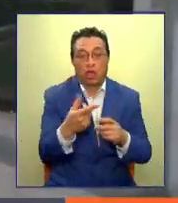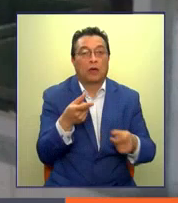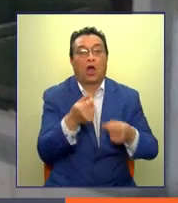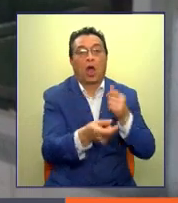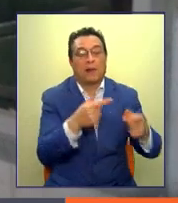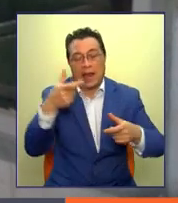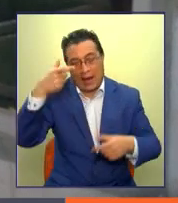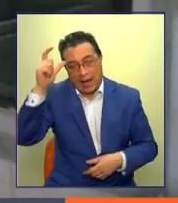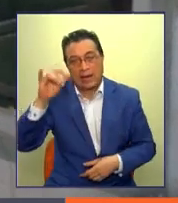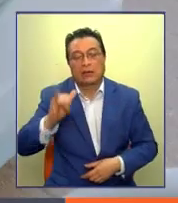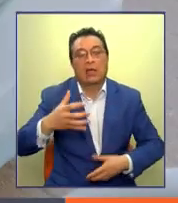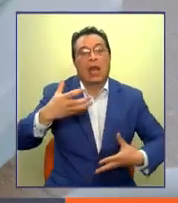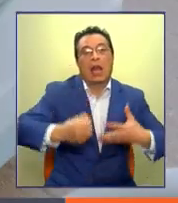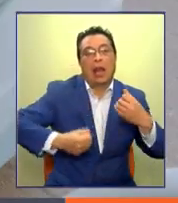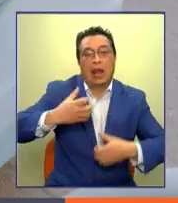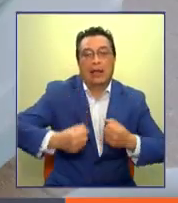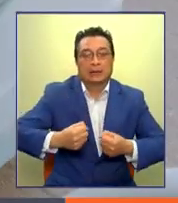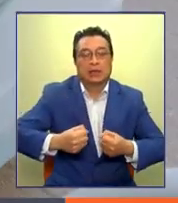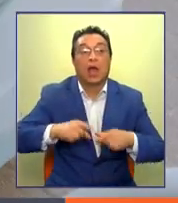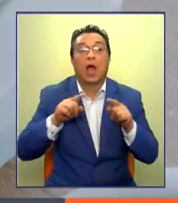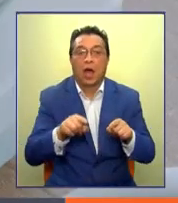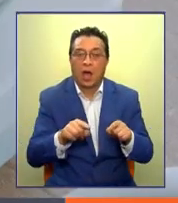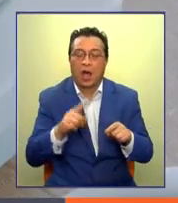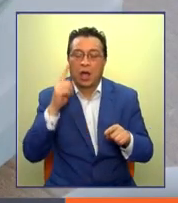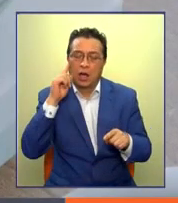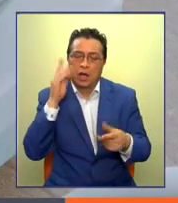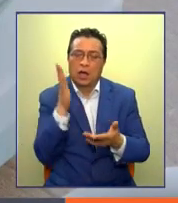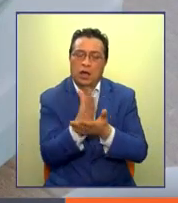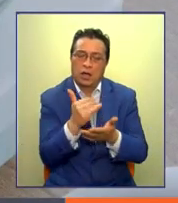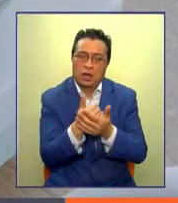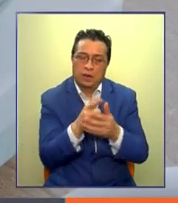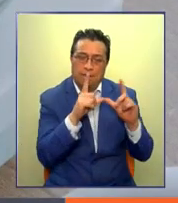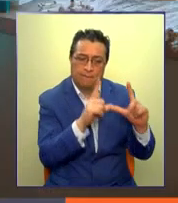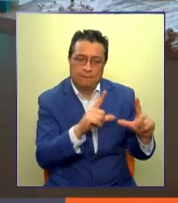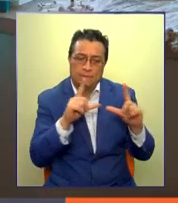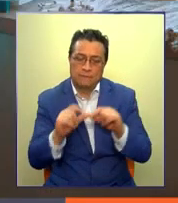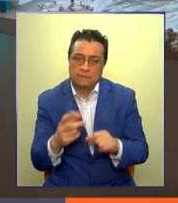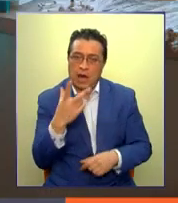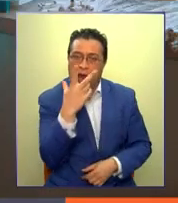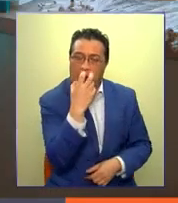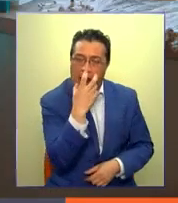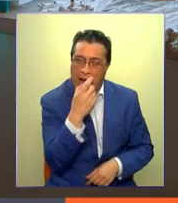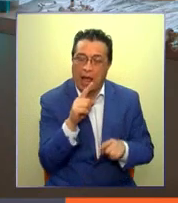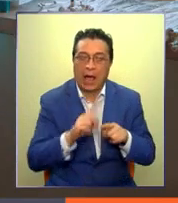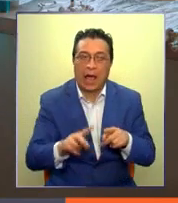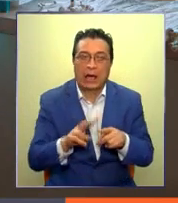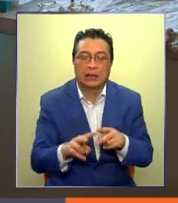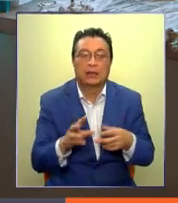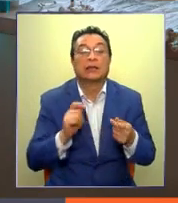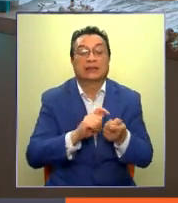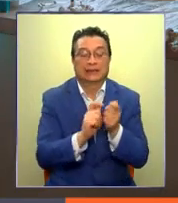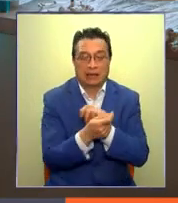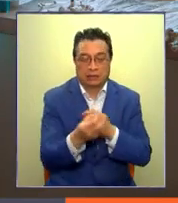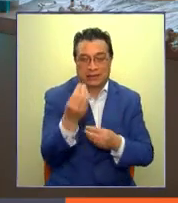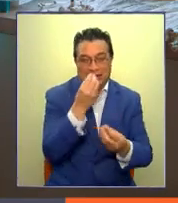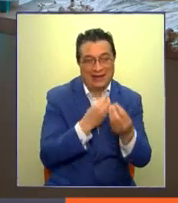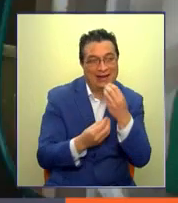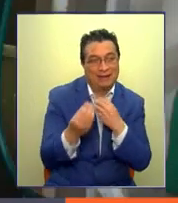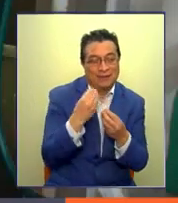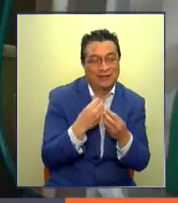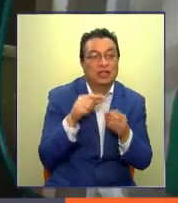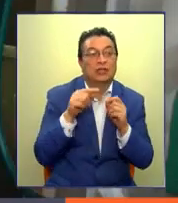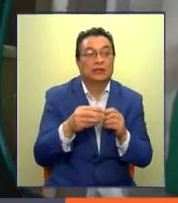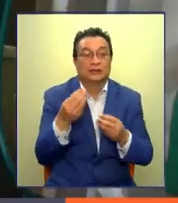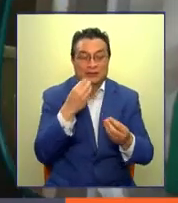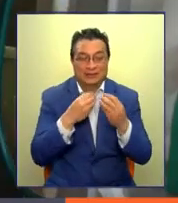carne y leche. De ahí la necesidad de buscar la forma de reducir los gases que emiten, como el cambio en la alimentación que introdujo la cadena